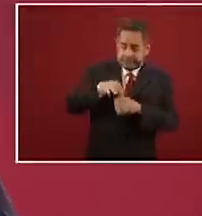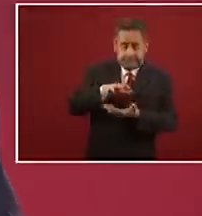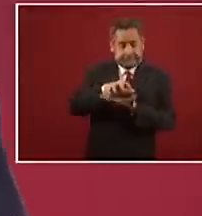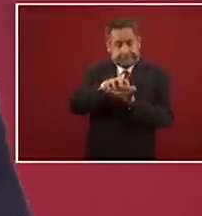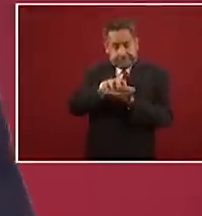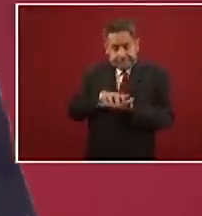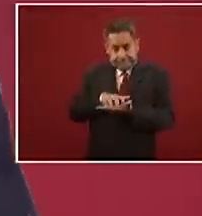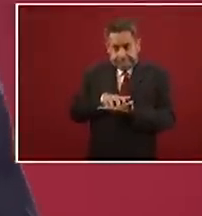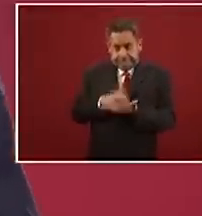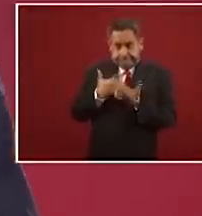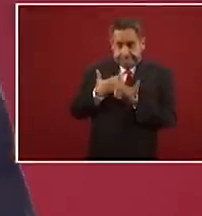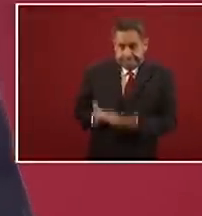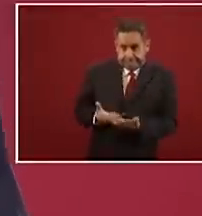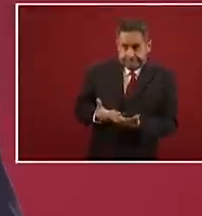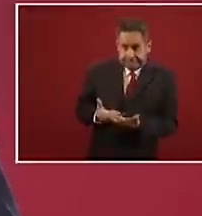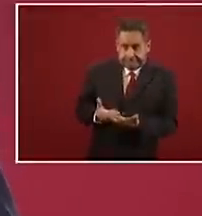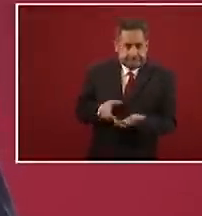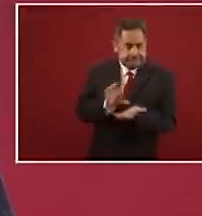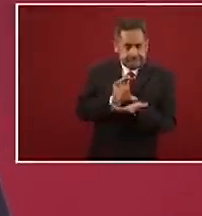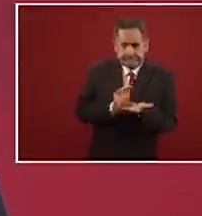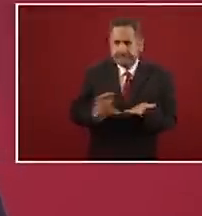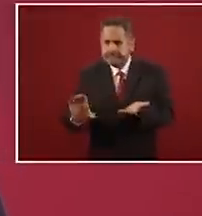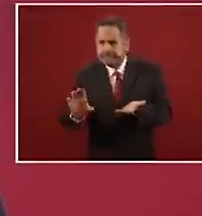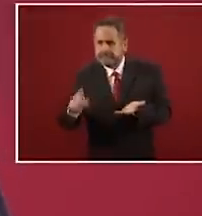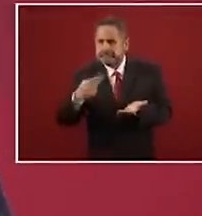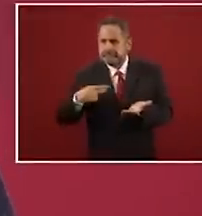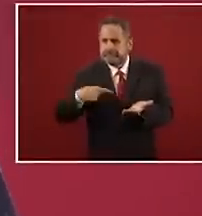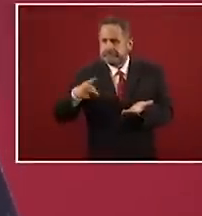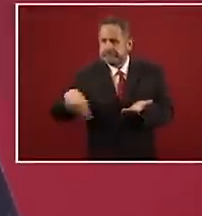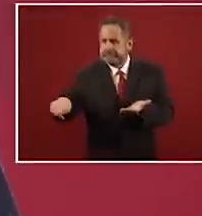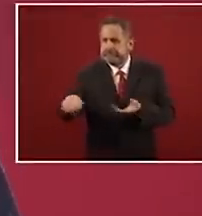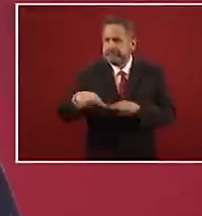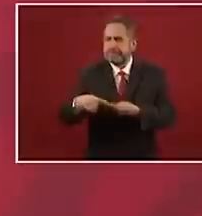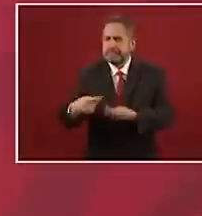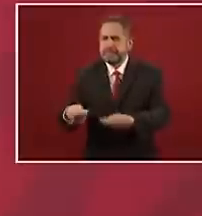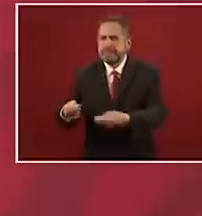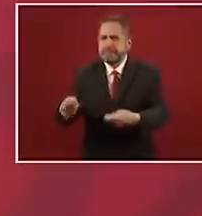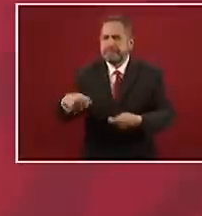destinarlo al bienestar del pueblo.